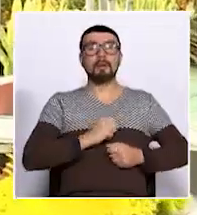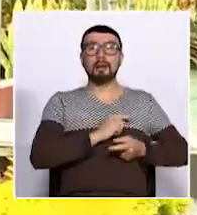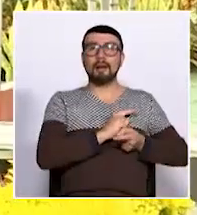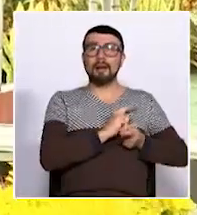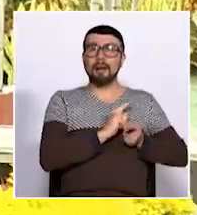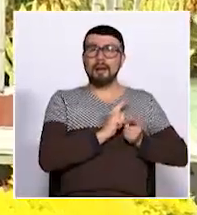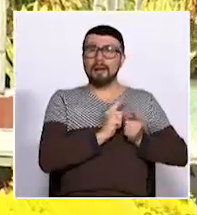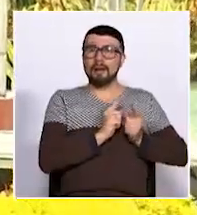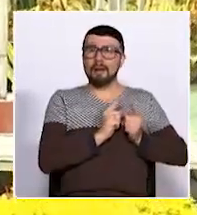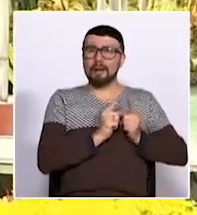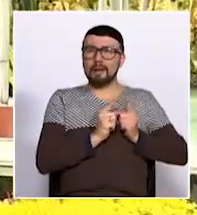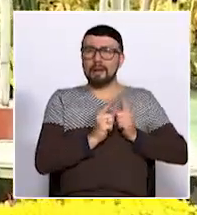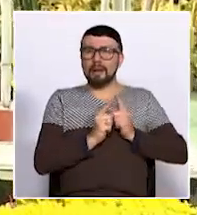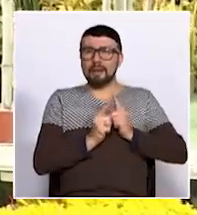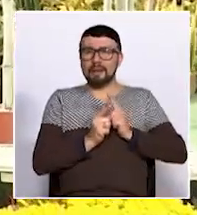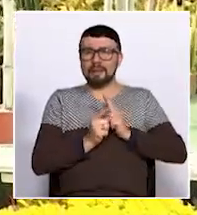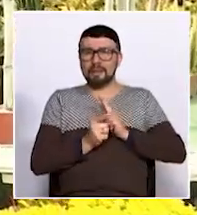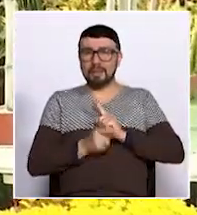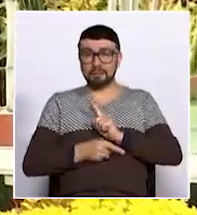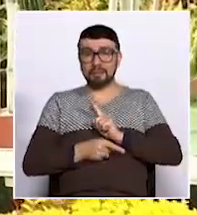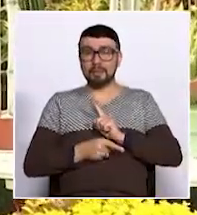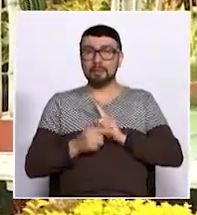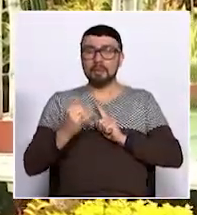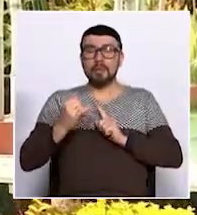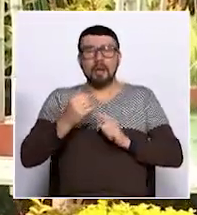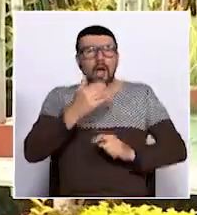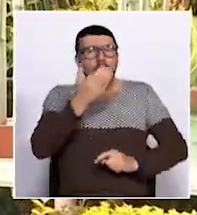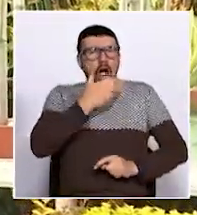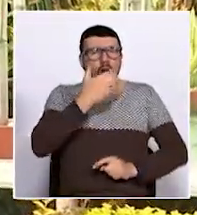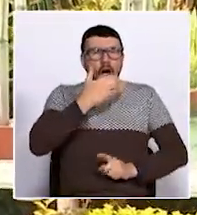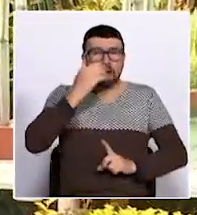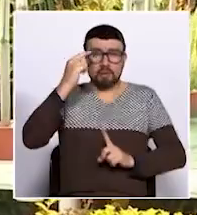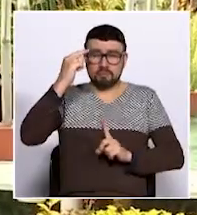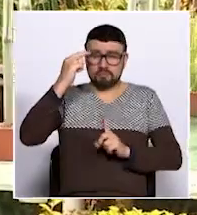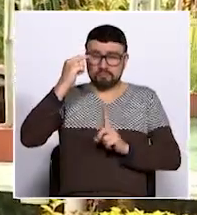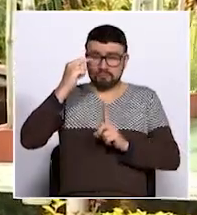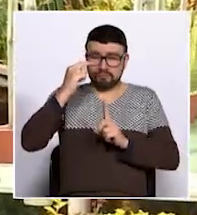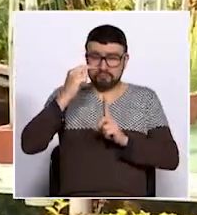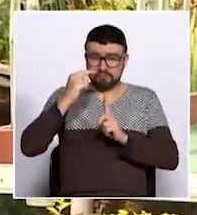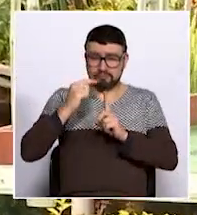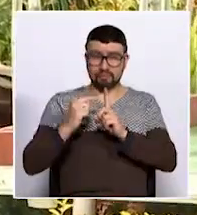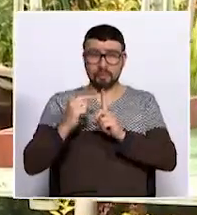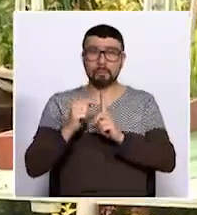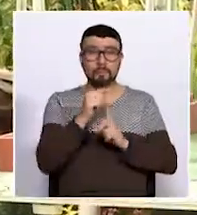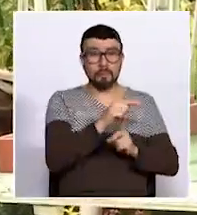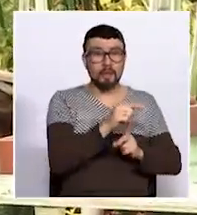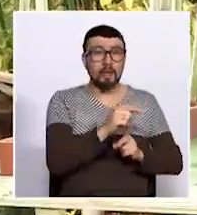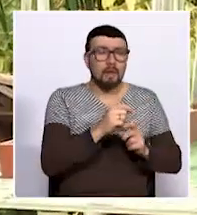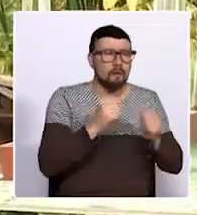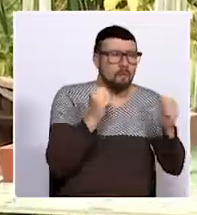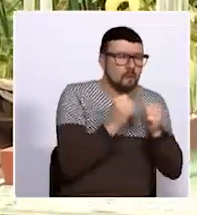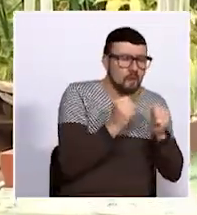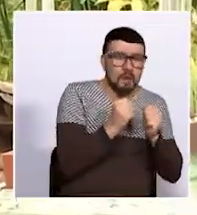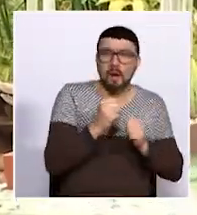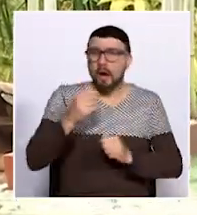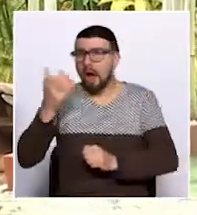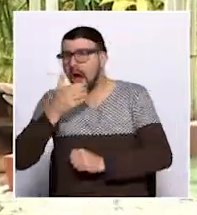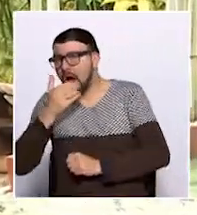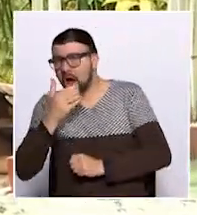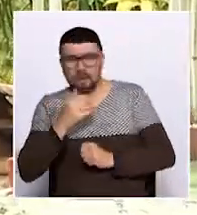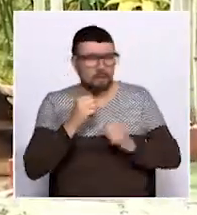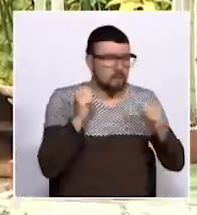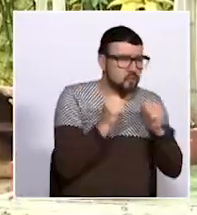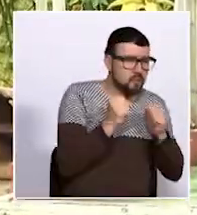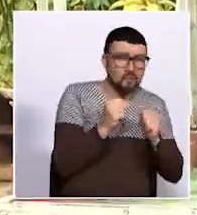temperaturas. El cambio de temperatura, agua fría, agua caliente, agua fría, agua